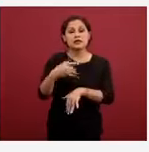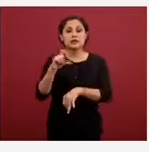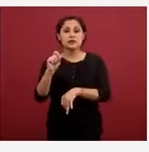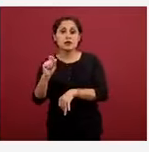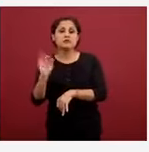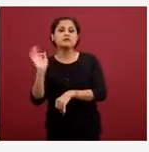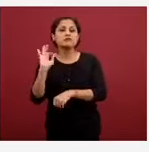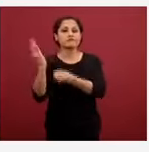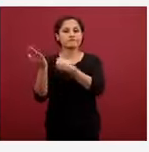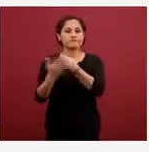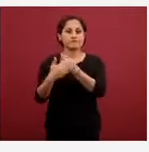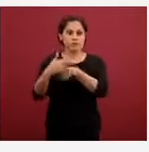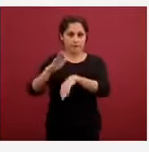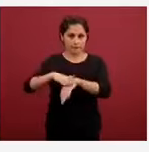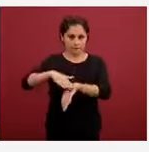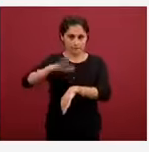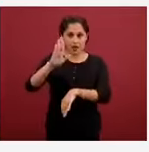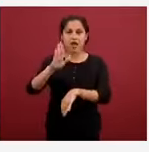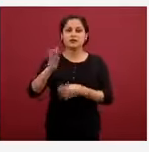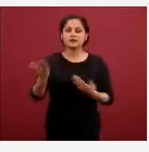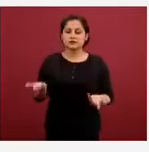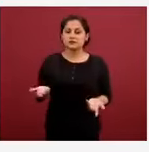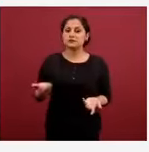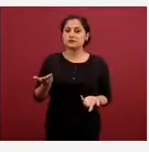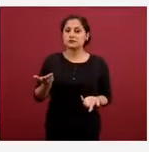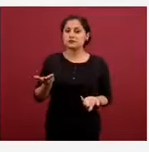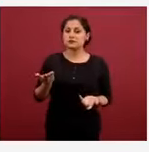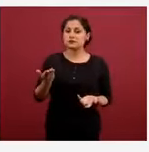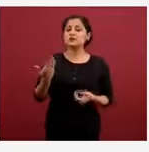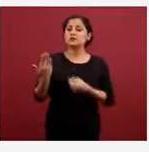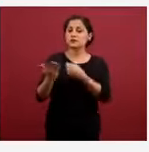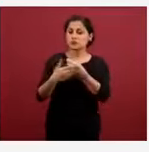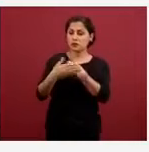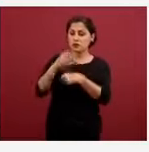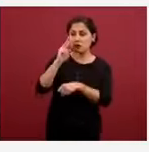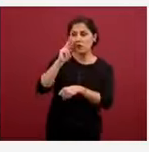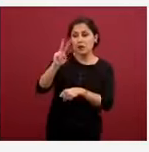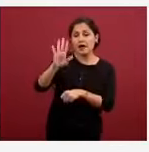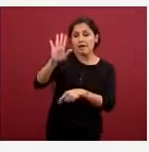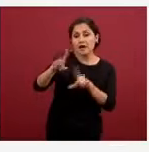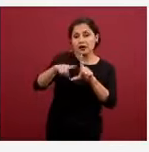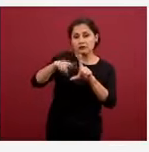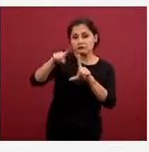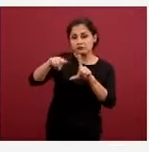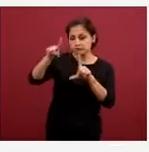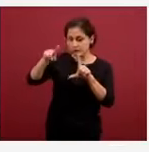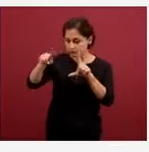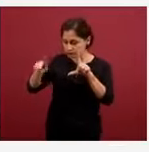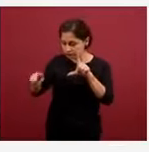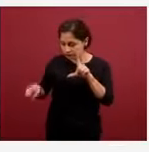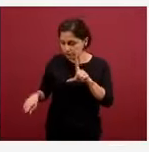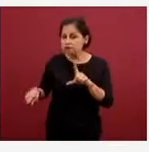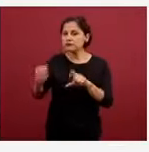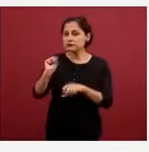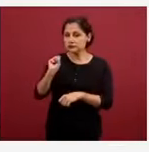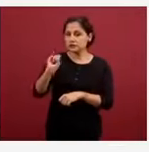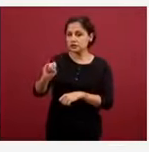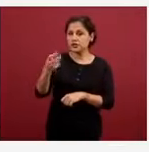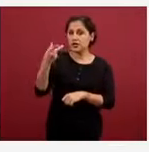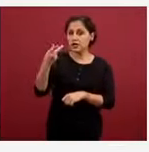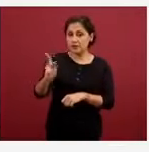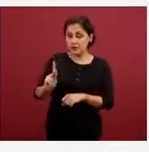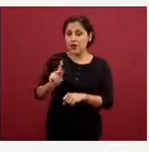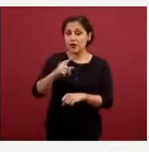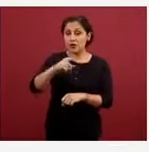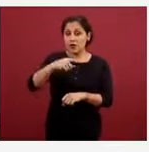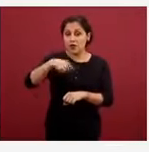Si bien es cierto, en los últimos días se ve como un descenso de esa positividad, pero recordemos, y si vemos también las gráficas anteriores, que estamos esperando